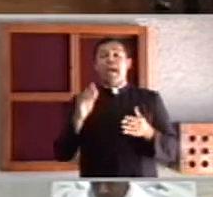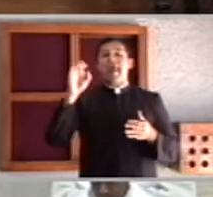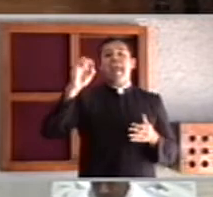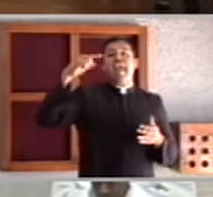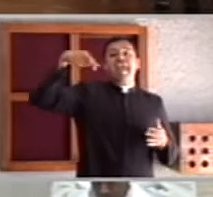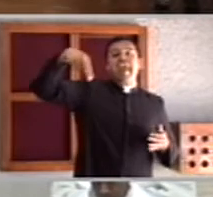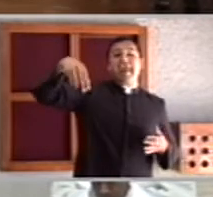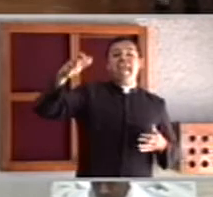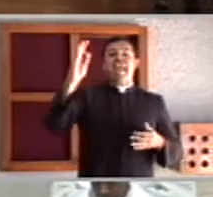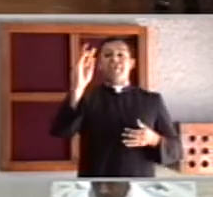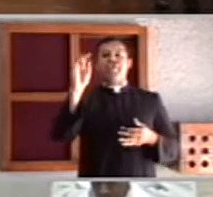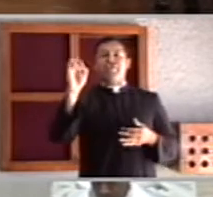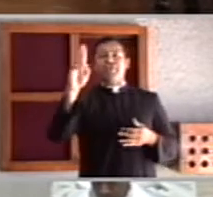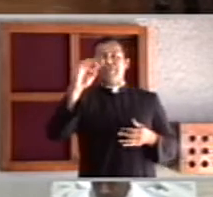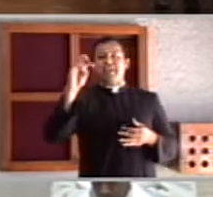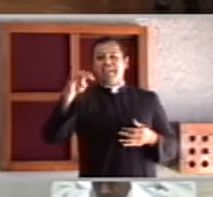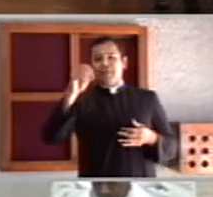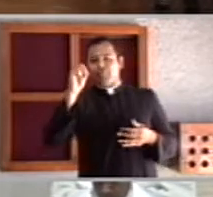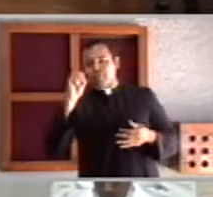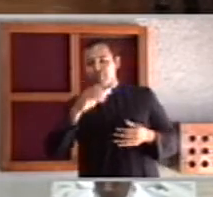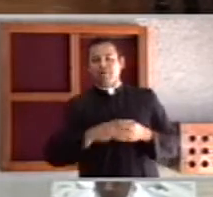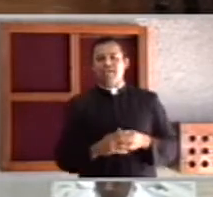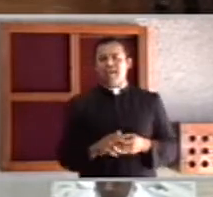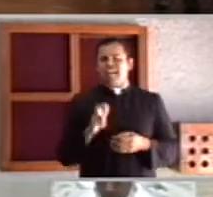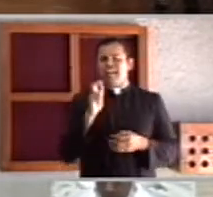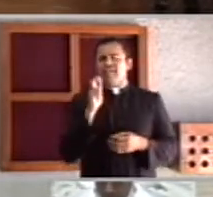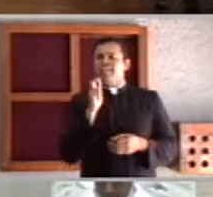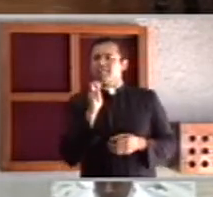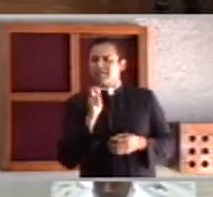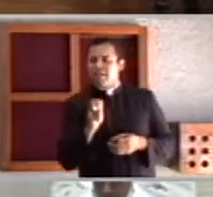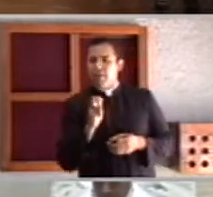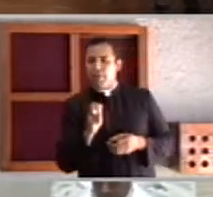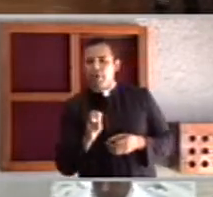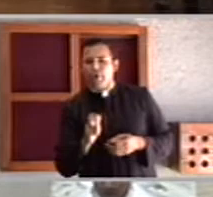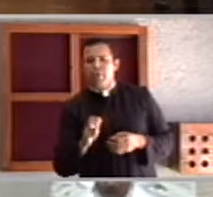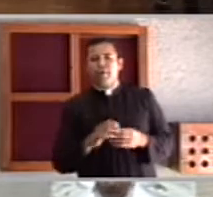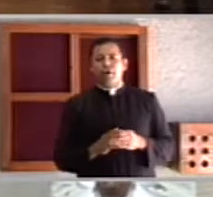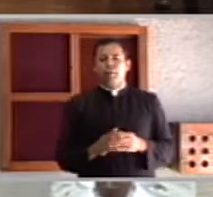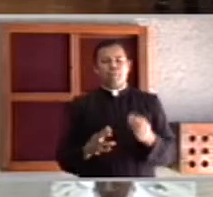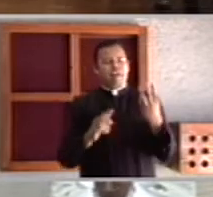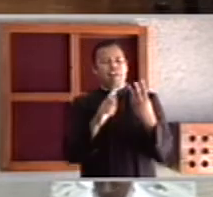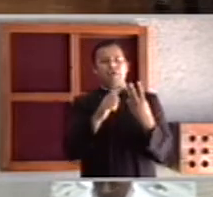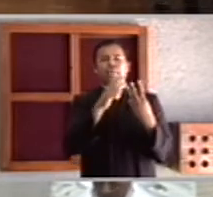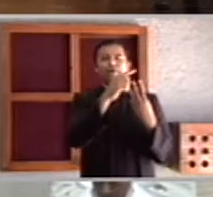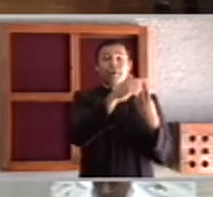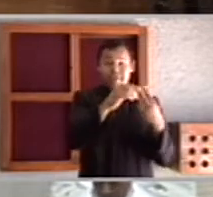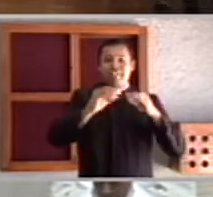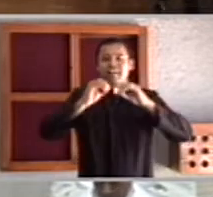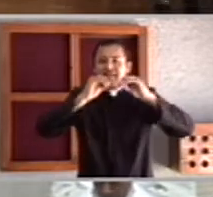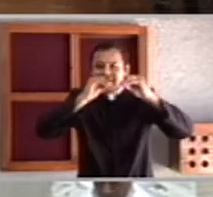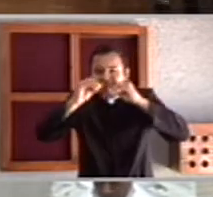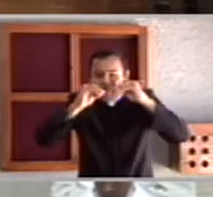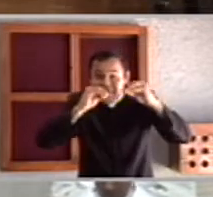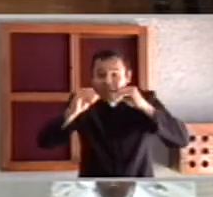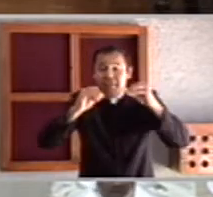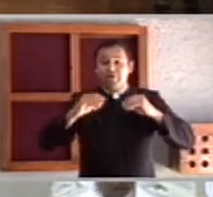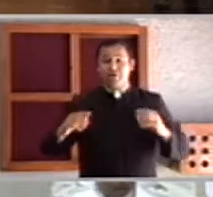tríptico, la misión de la Iglesia, misión de amor y